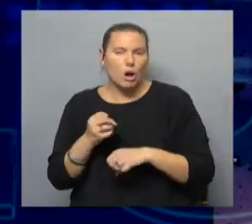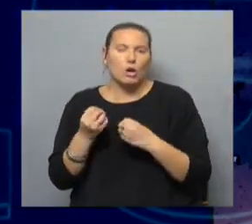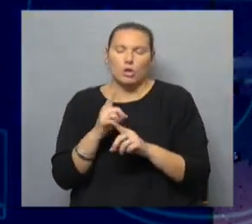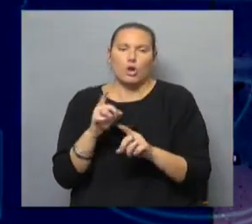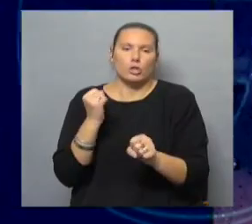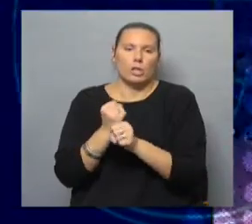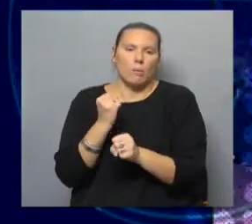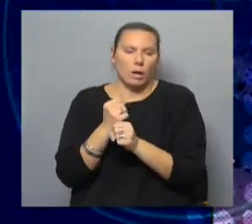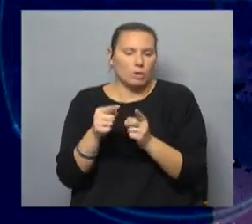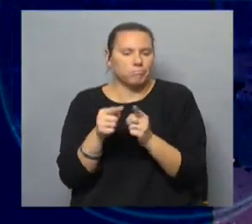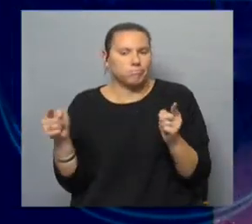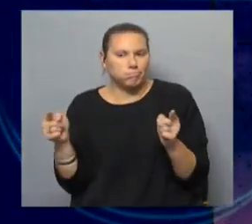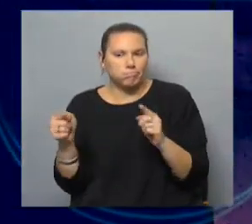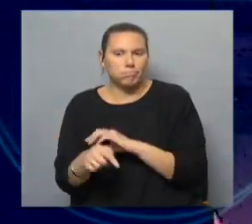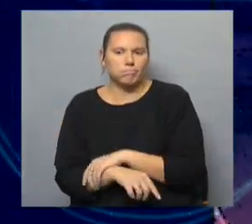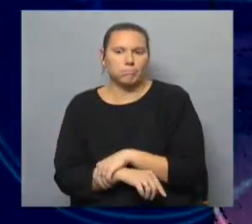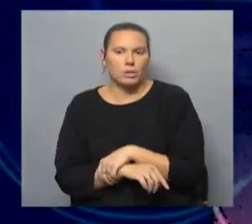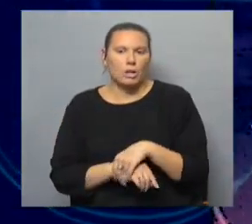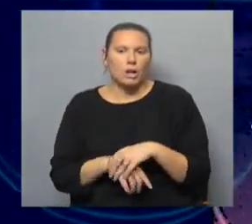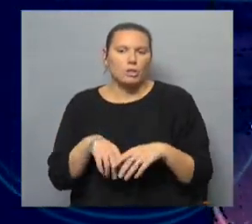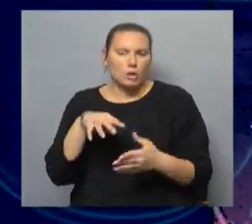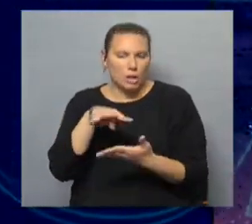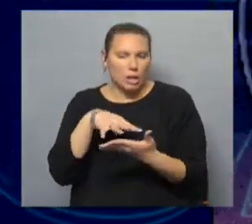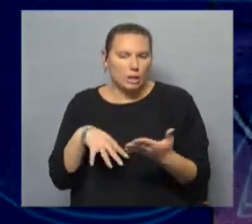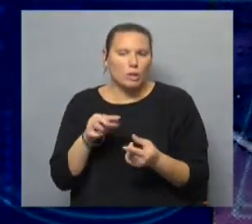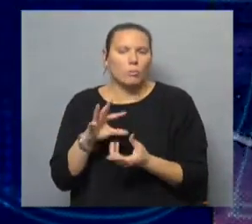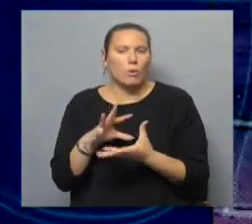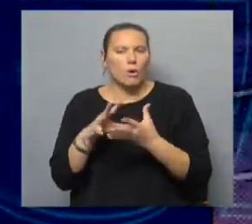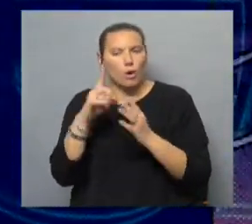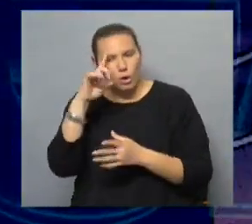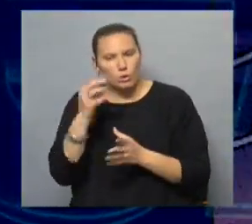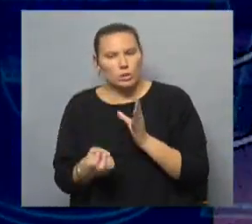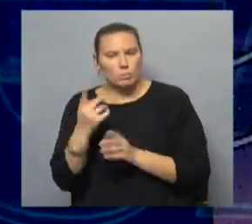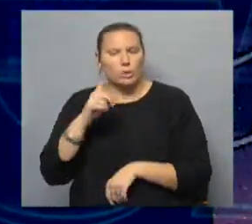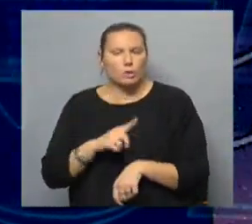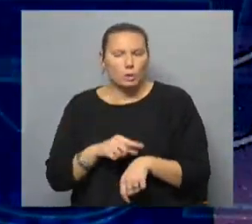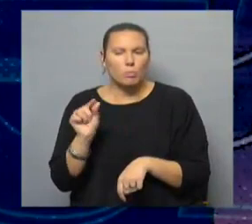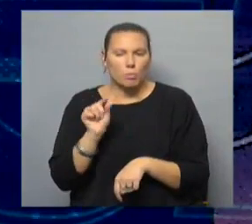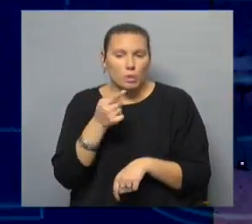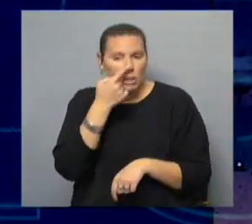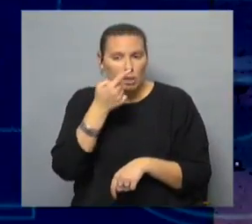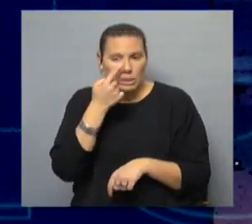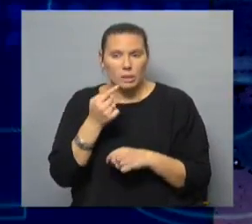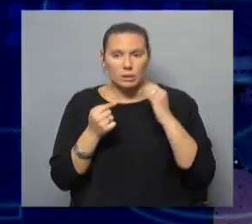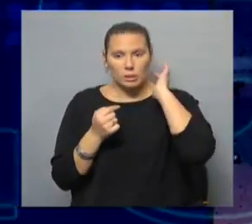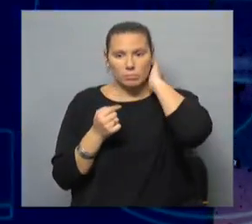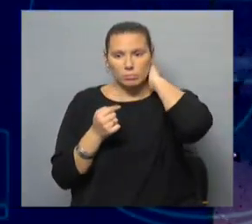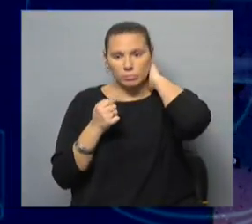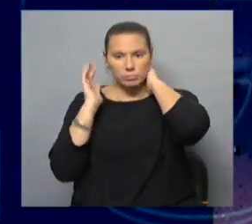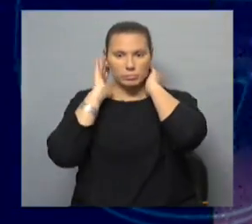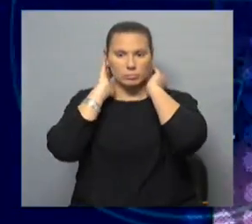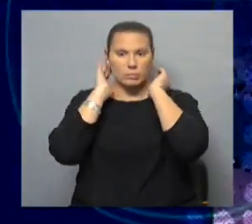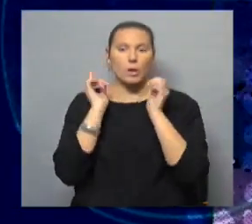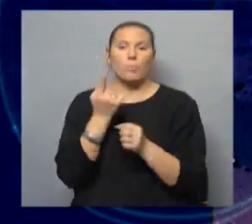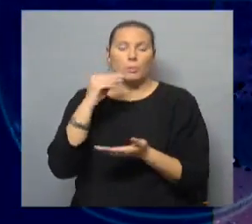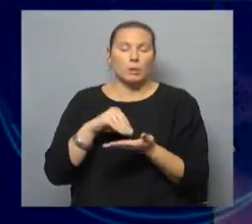trabajarlo linealmente? Como porque te leí y tenés como unos conceptos del tiempo que me parecen interesantes. No es la primera vez